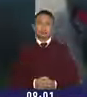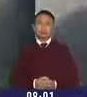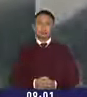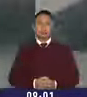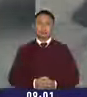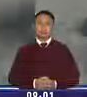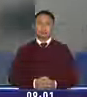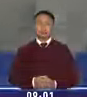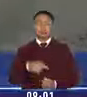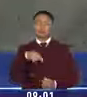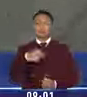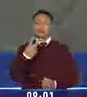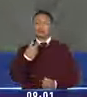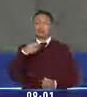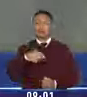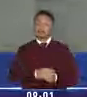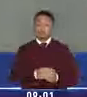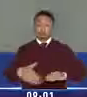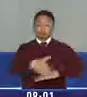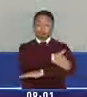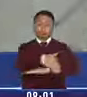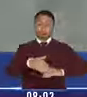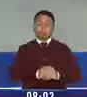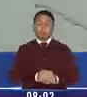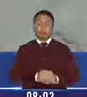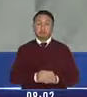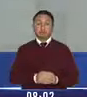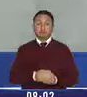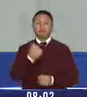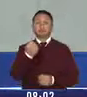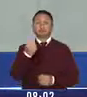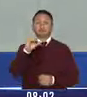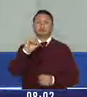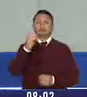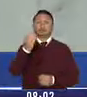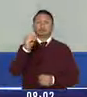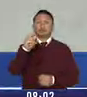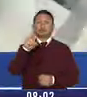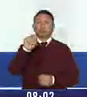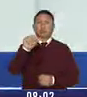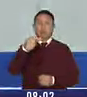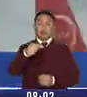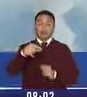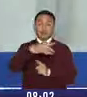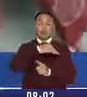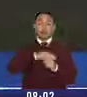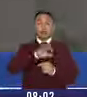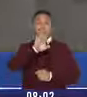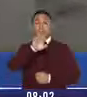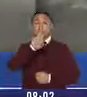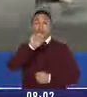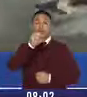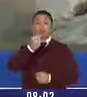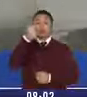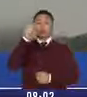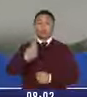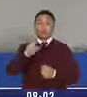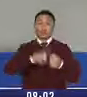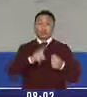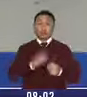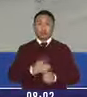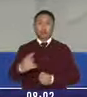Pasó a media mañana en el cruce de la calle Sosoranga, en el sector conocido como el Parque de los Tubos, al sur de Quito. Este vehículo en